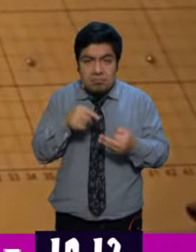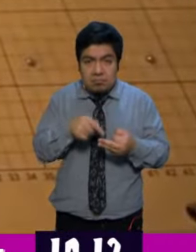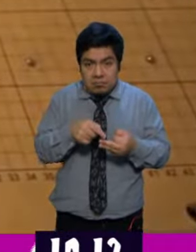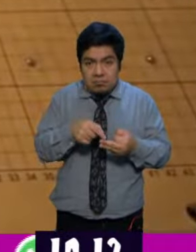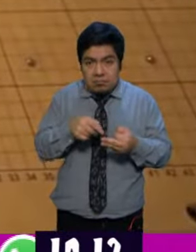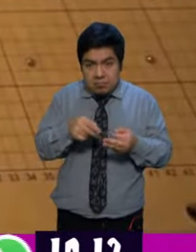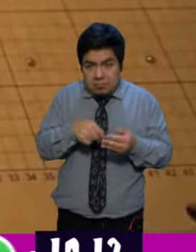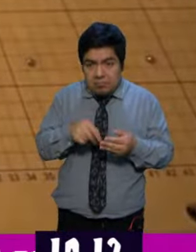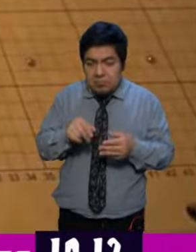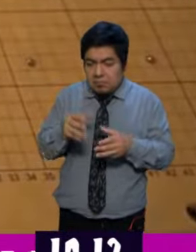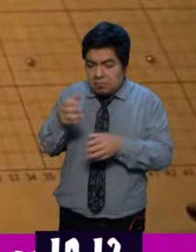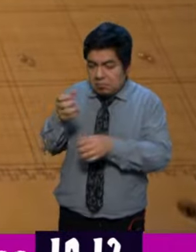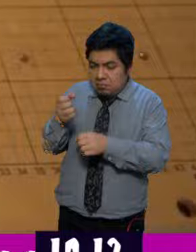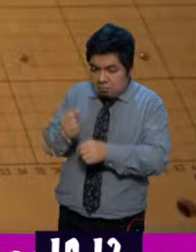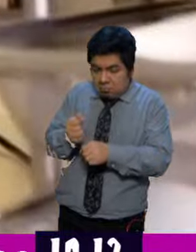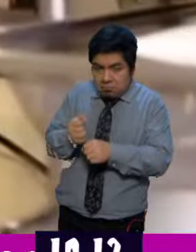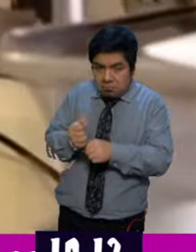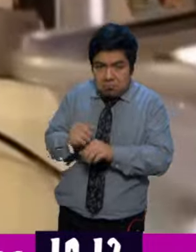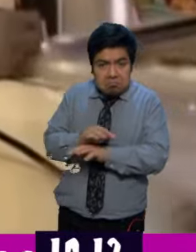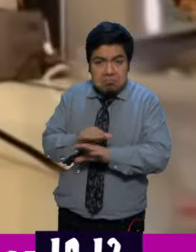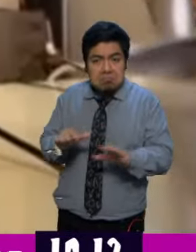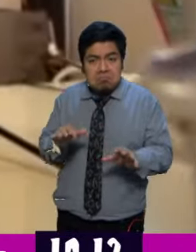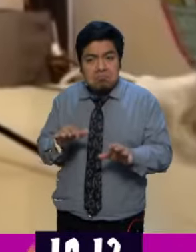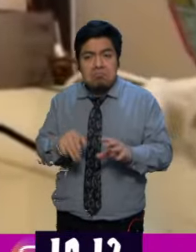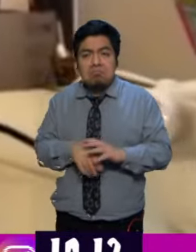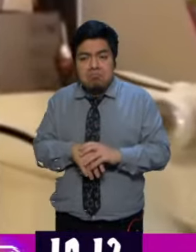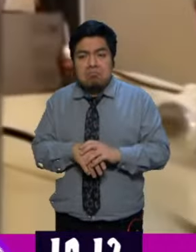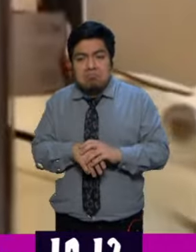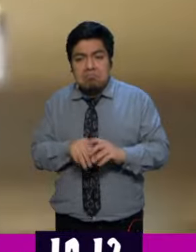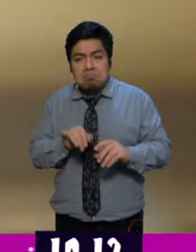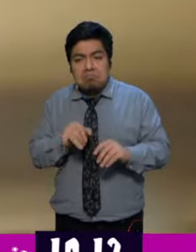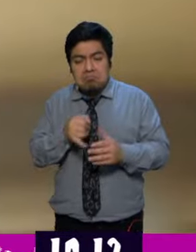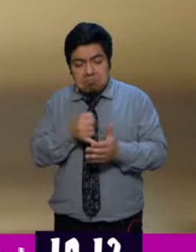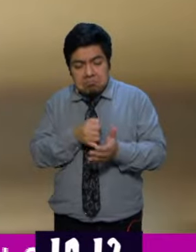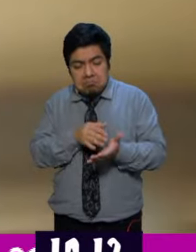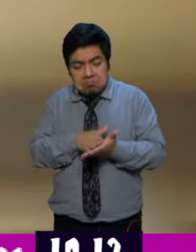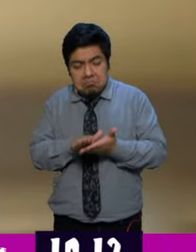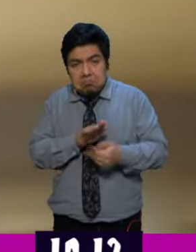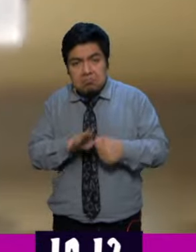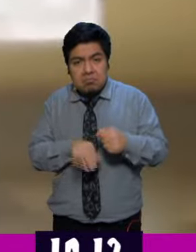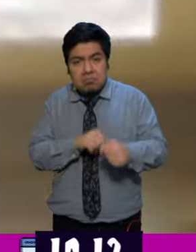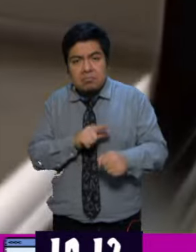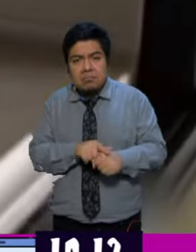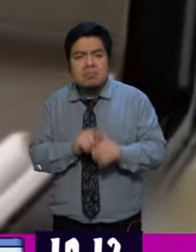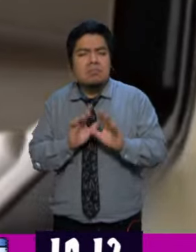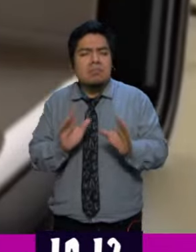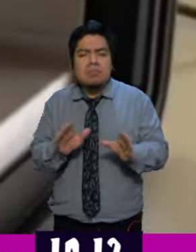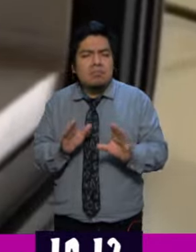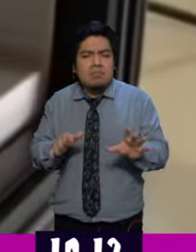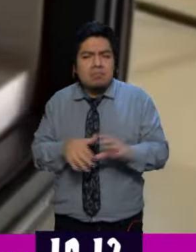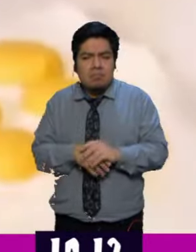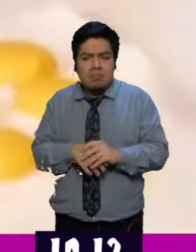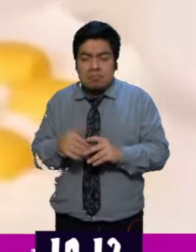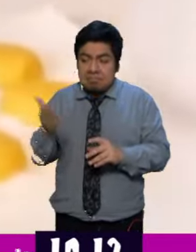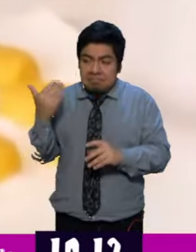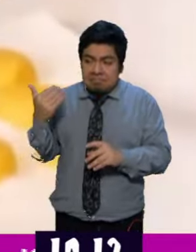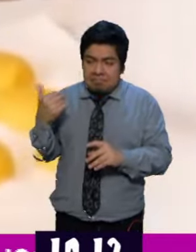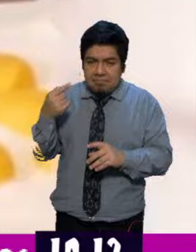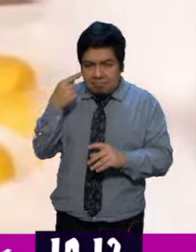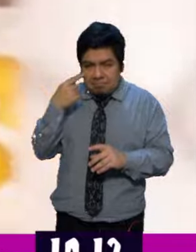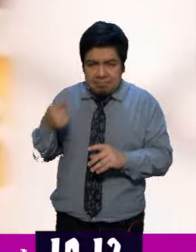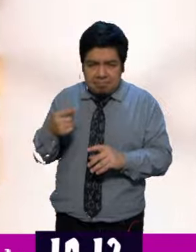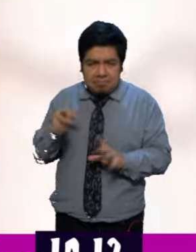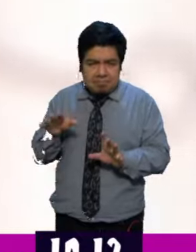la apachurras y luego ya lo sometes a calor para que quede impreso. Entonces, les digo, son cosas así como que suenan muy novedosas, pero en realidad no tienen